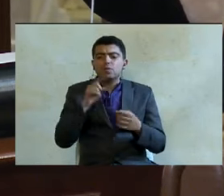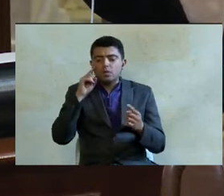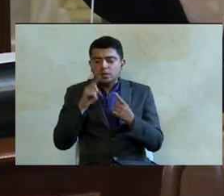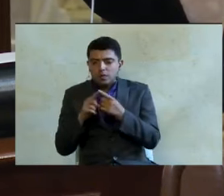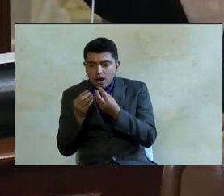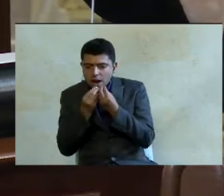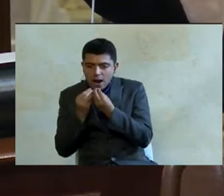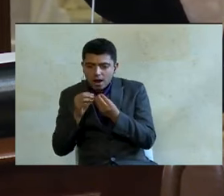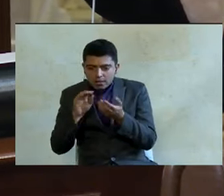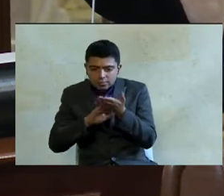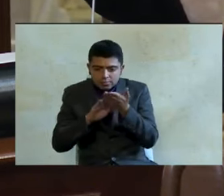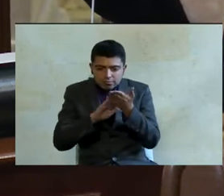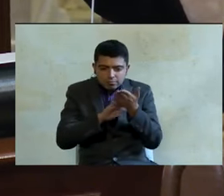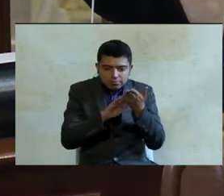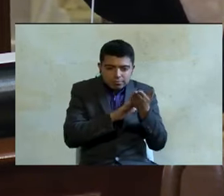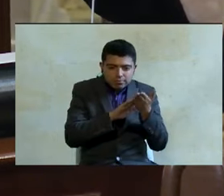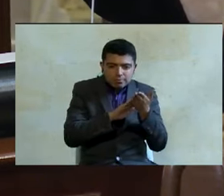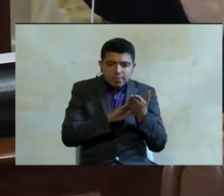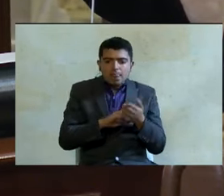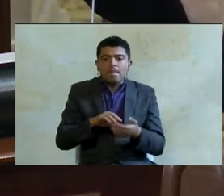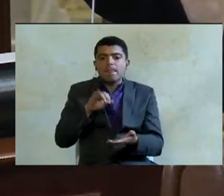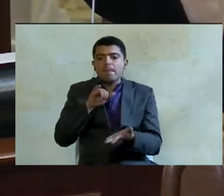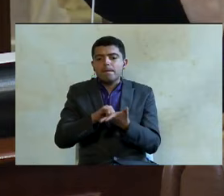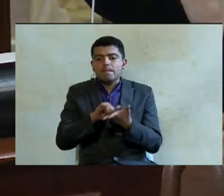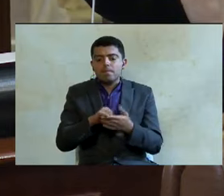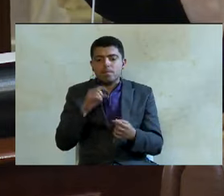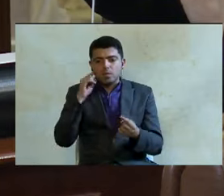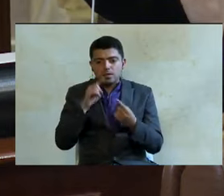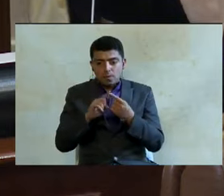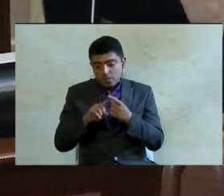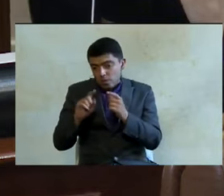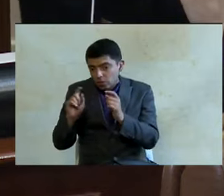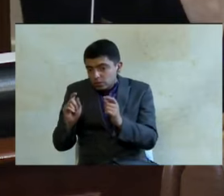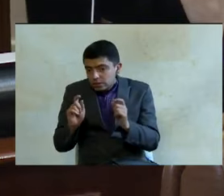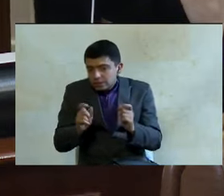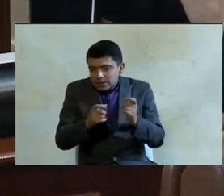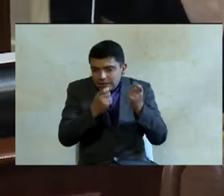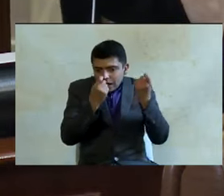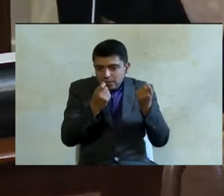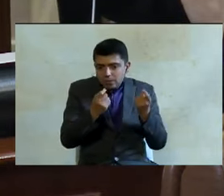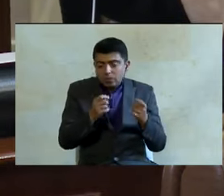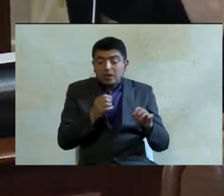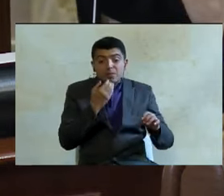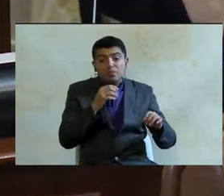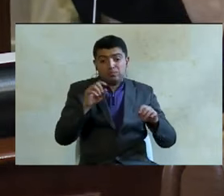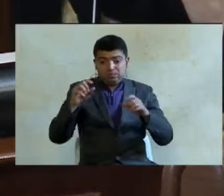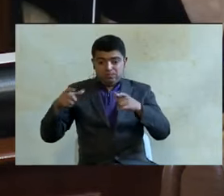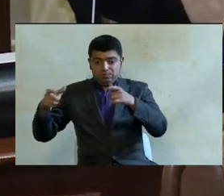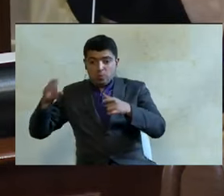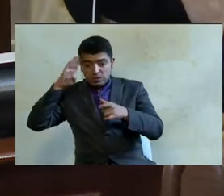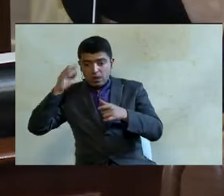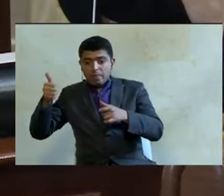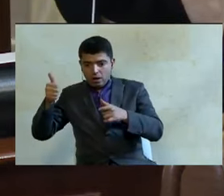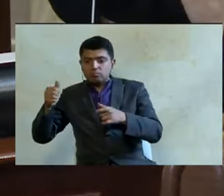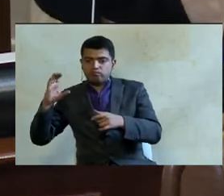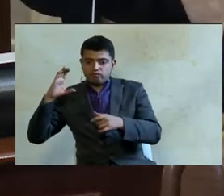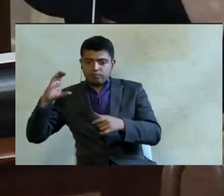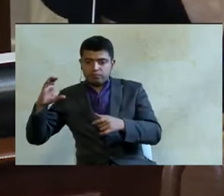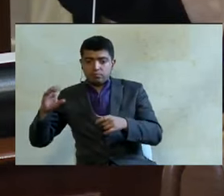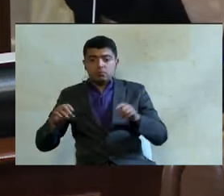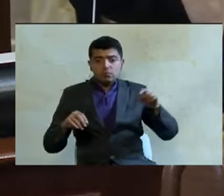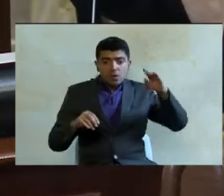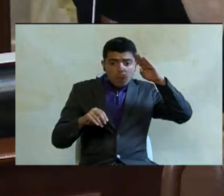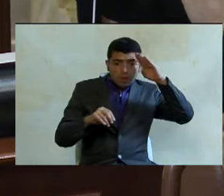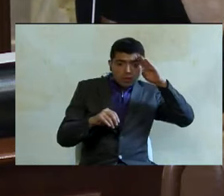conciliación pueda meter esa esa salvedad que aquellos que haan cometido corrupción pues no tendrán